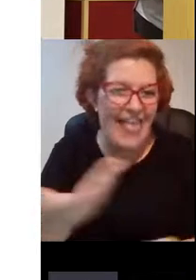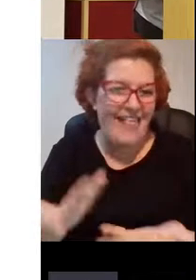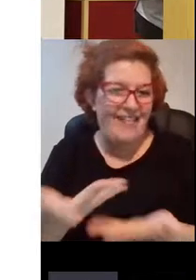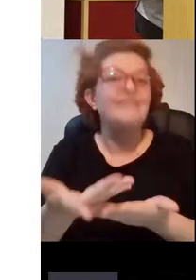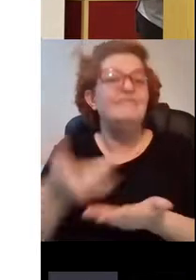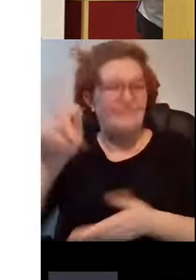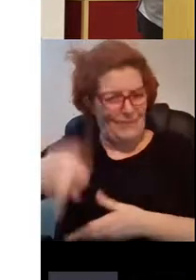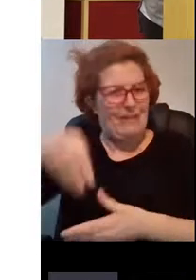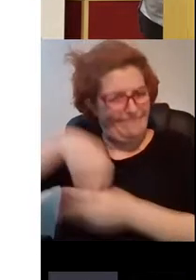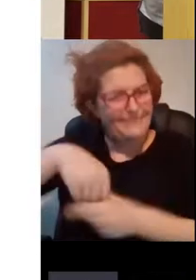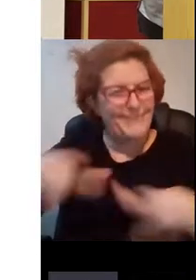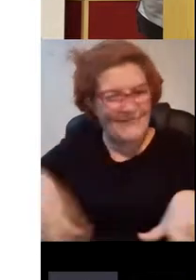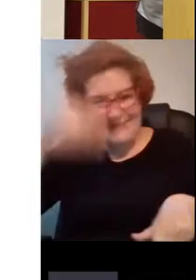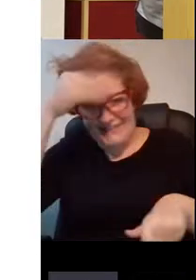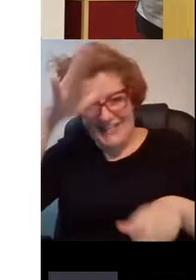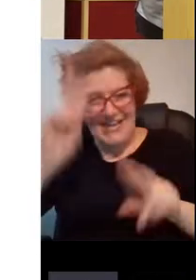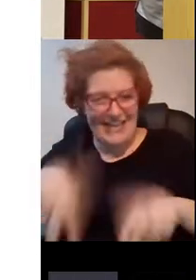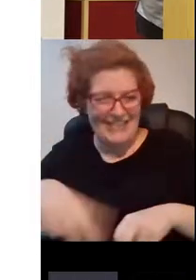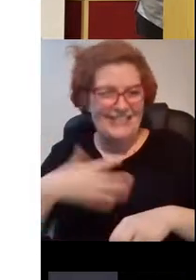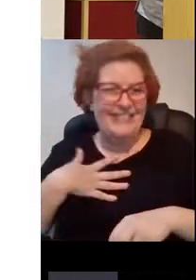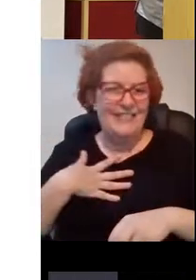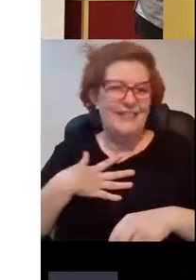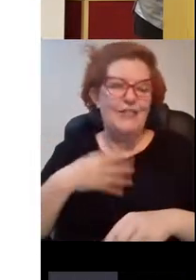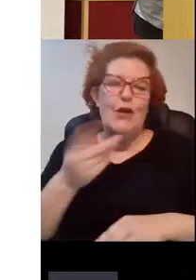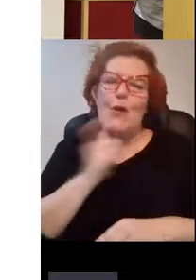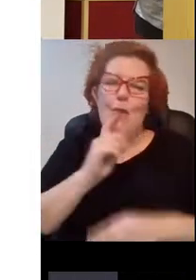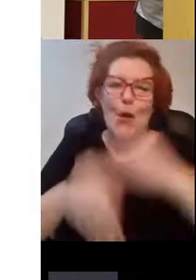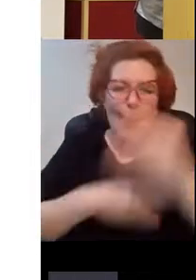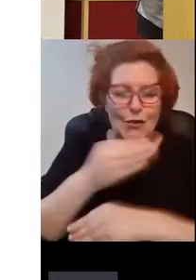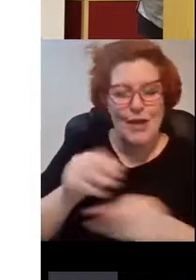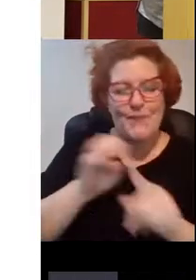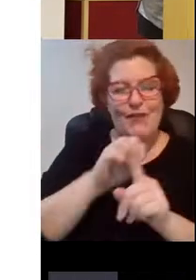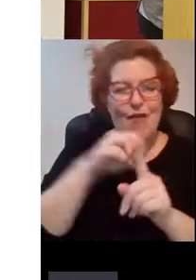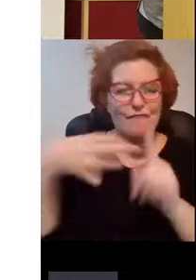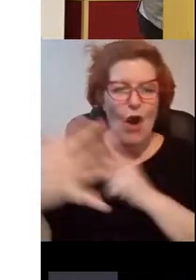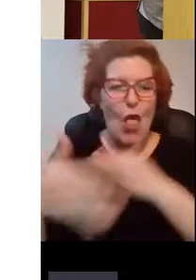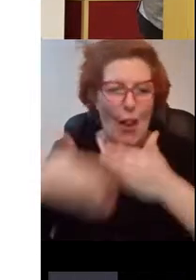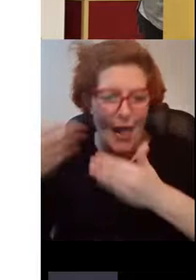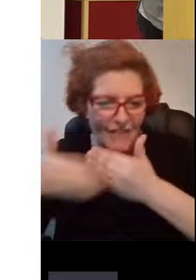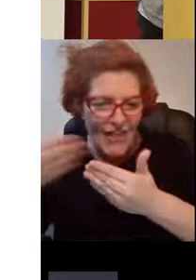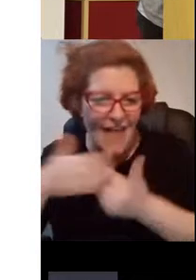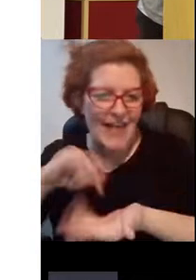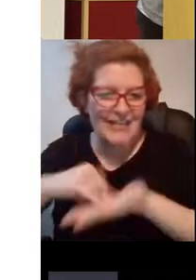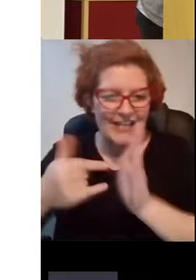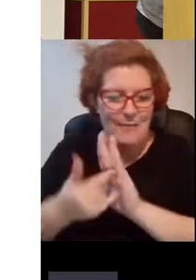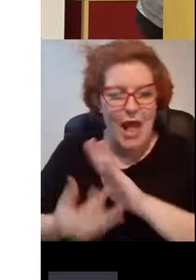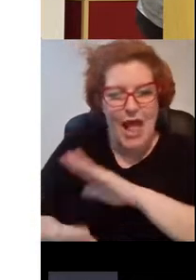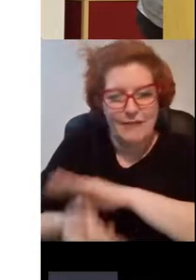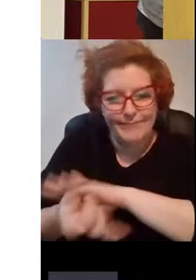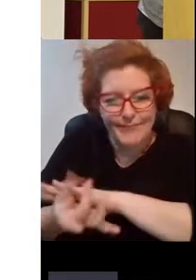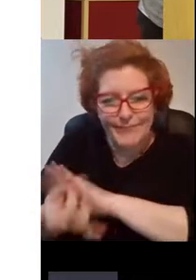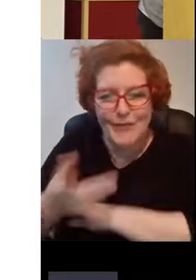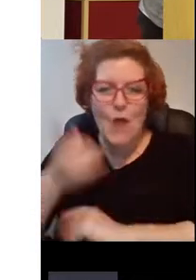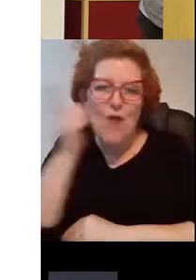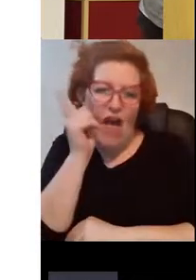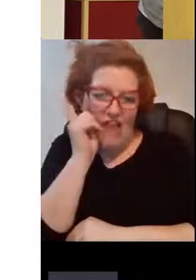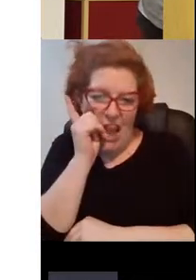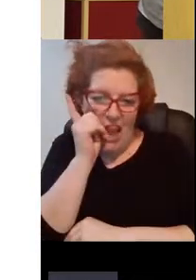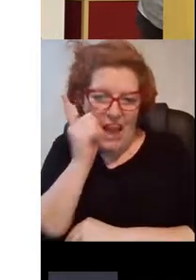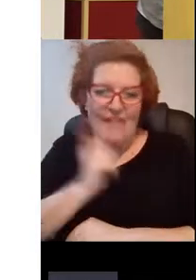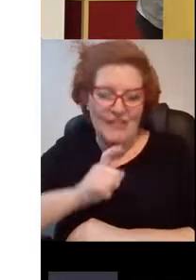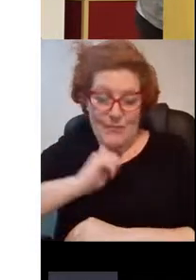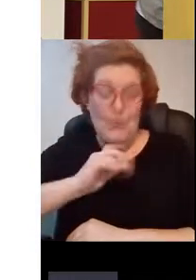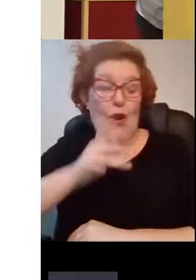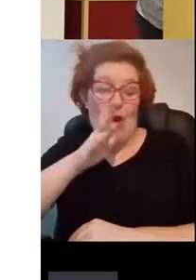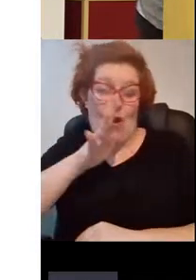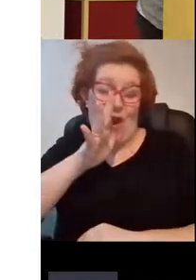cabida. Utilizamos el foro de novedades, el sistema de notificaciones en el móvil, que funciona fenomenal porque lo ven